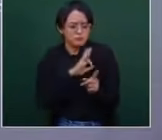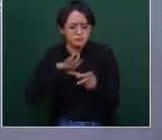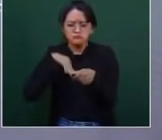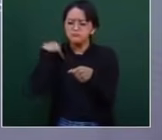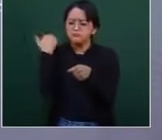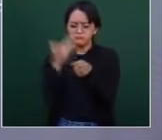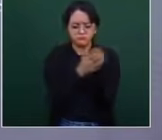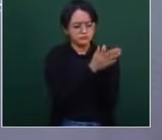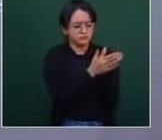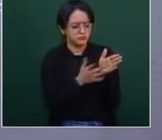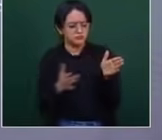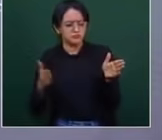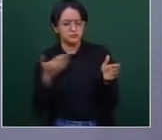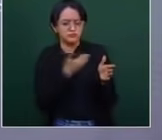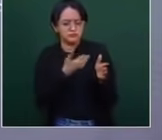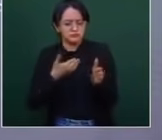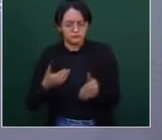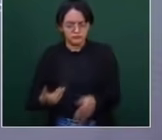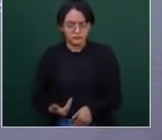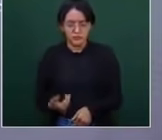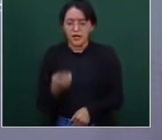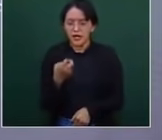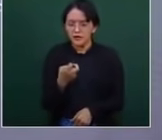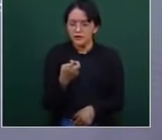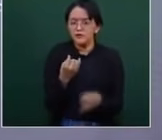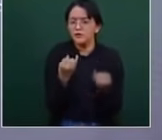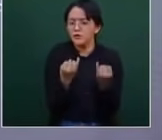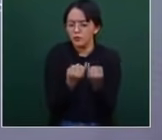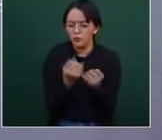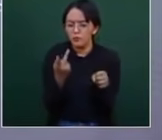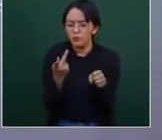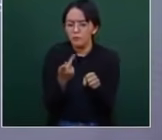gobierno, algo que no sucedería